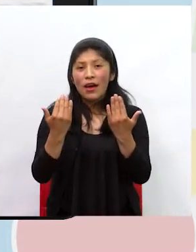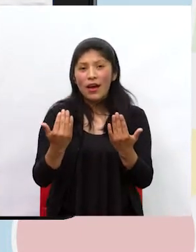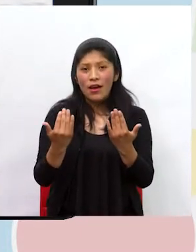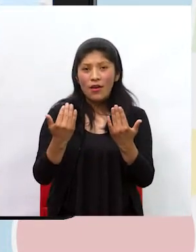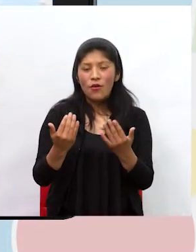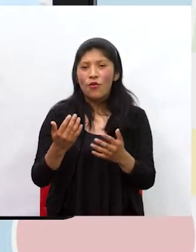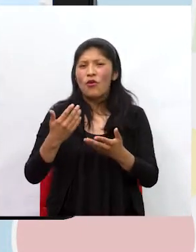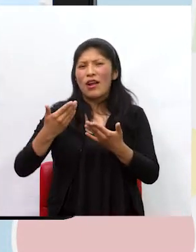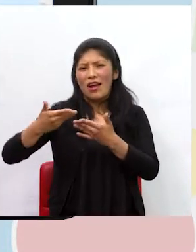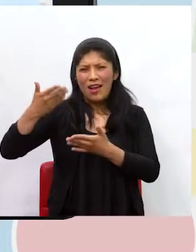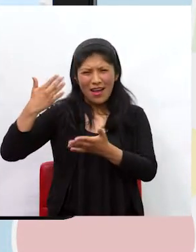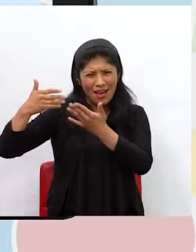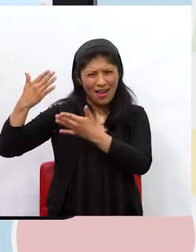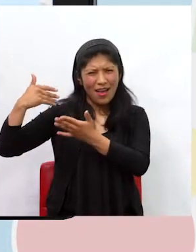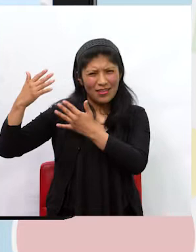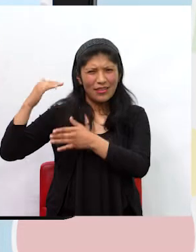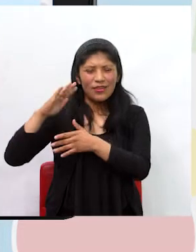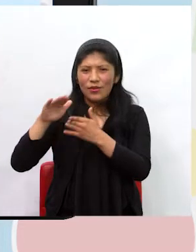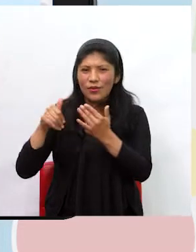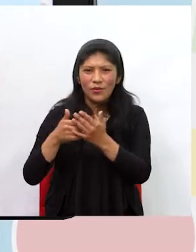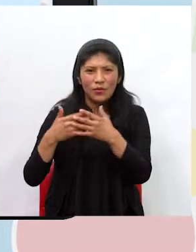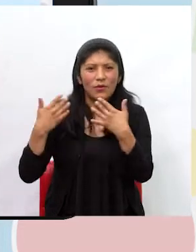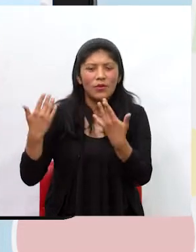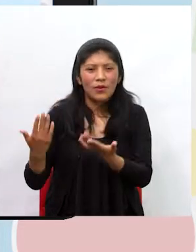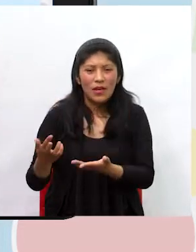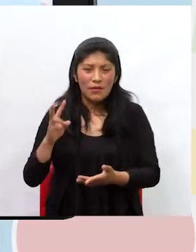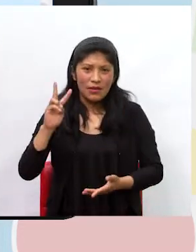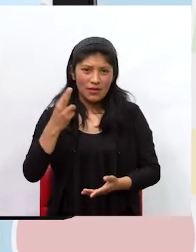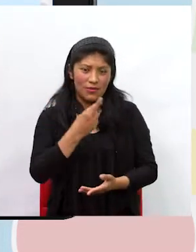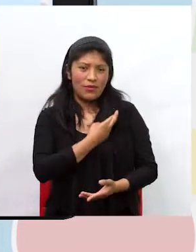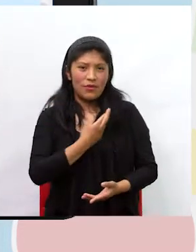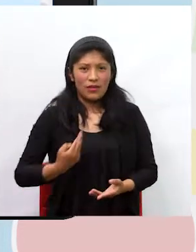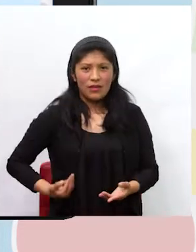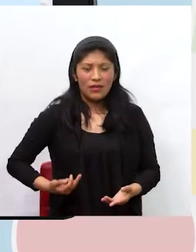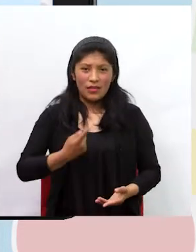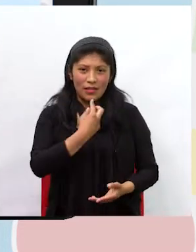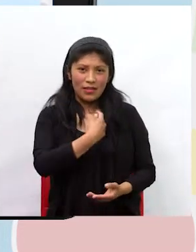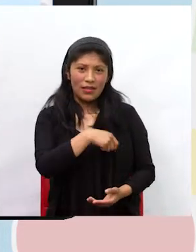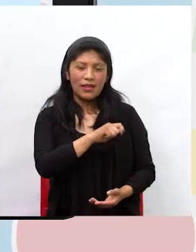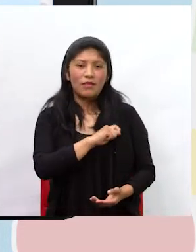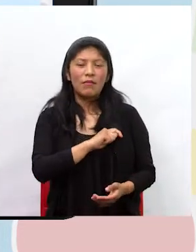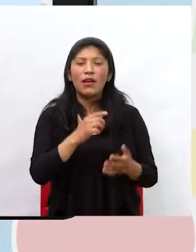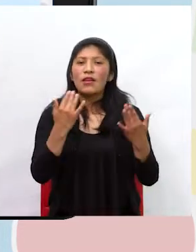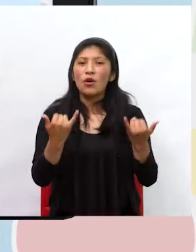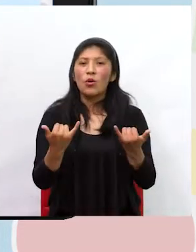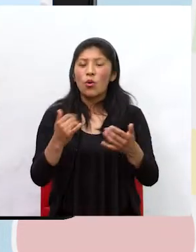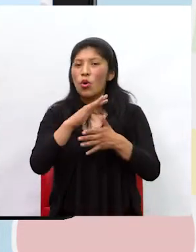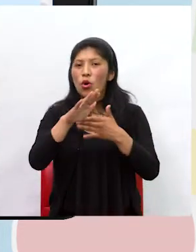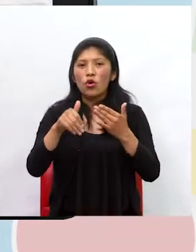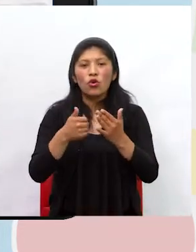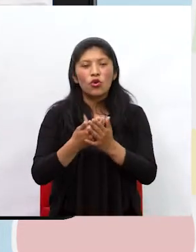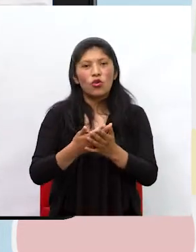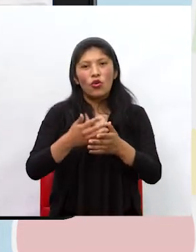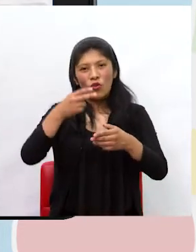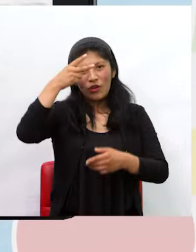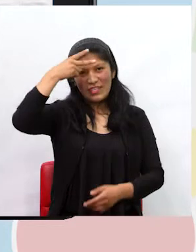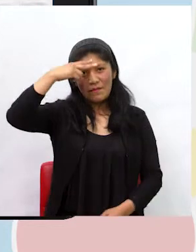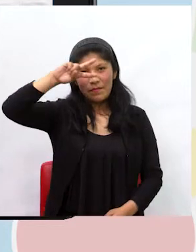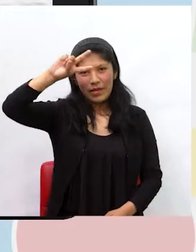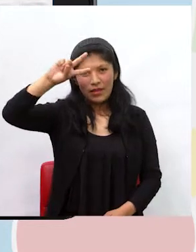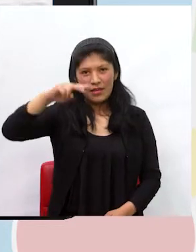fue el Virreinato de Nueva España, hoy cubre el territorio de